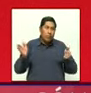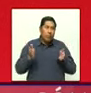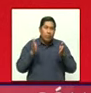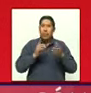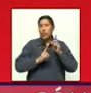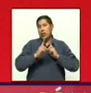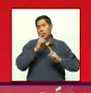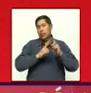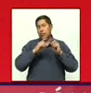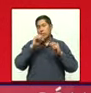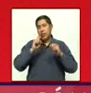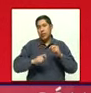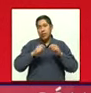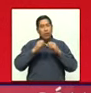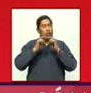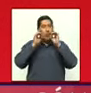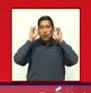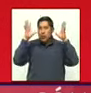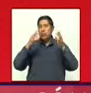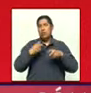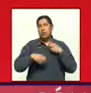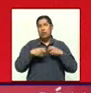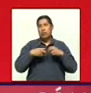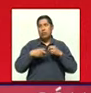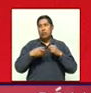puede convertirse en un grave problema.